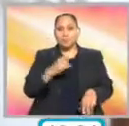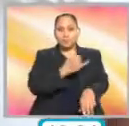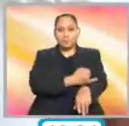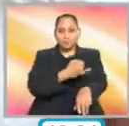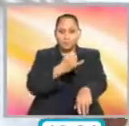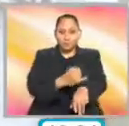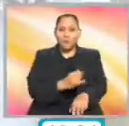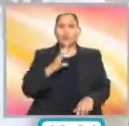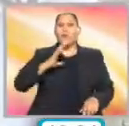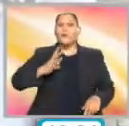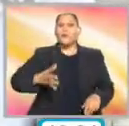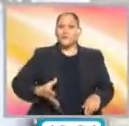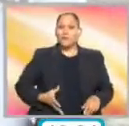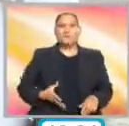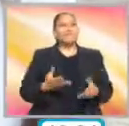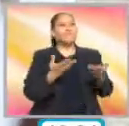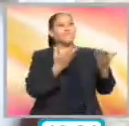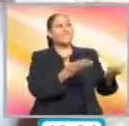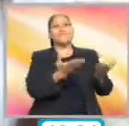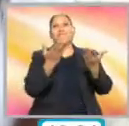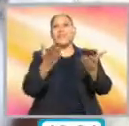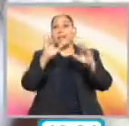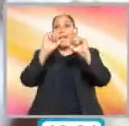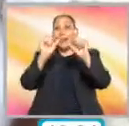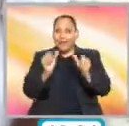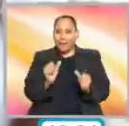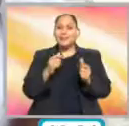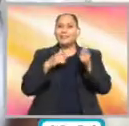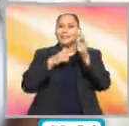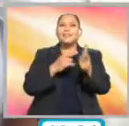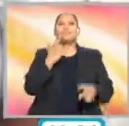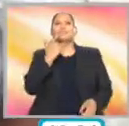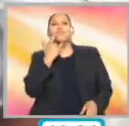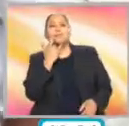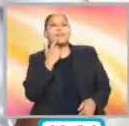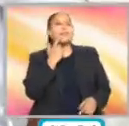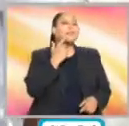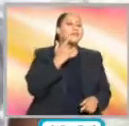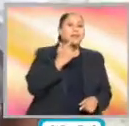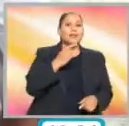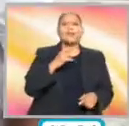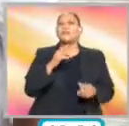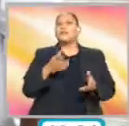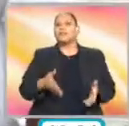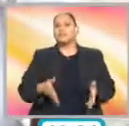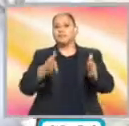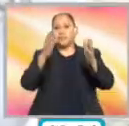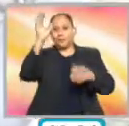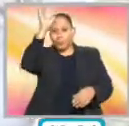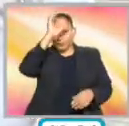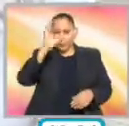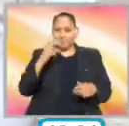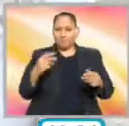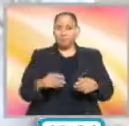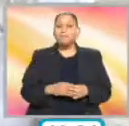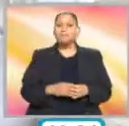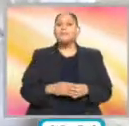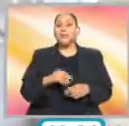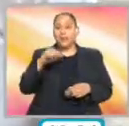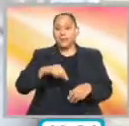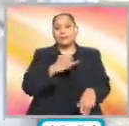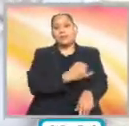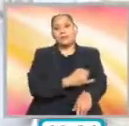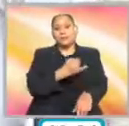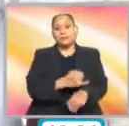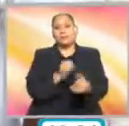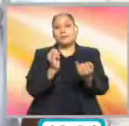están orgullosos de estas expresiones artísticas, vamos a seguir recorriendo este circuito cultural, maestro. Claro que sí. En Iztapalapa, como